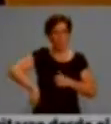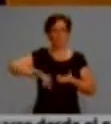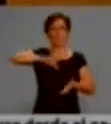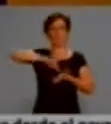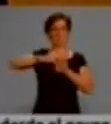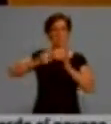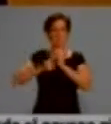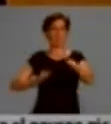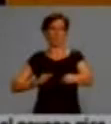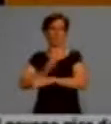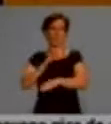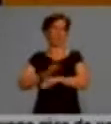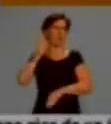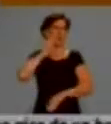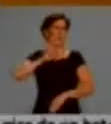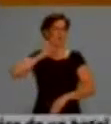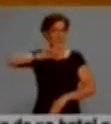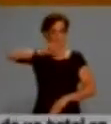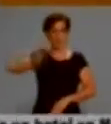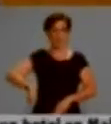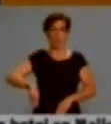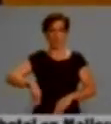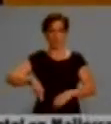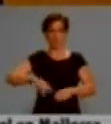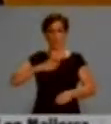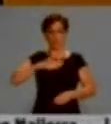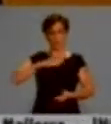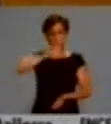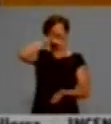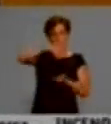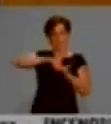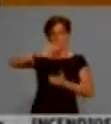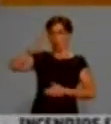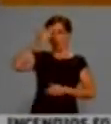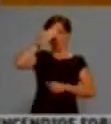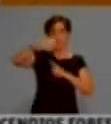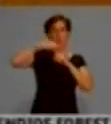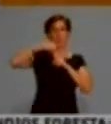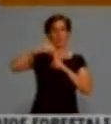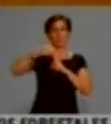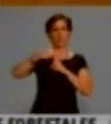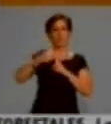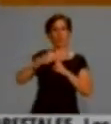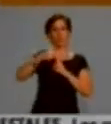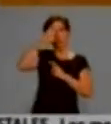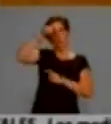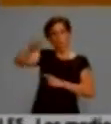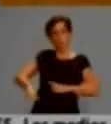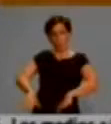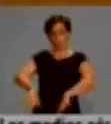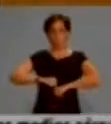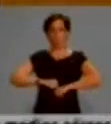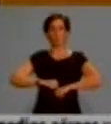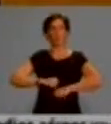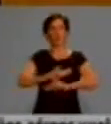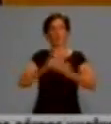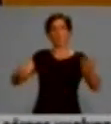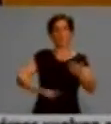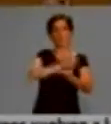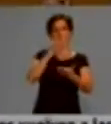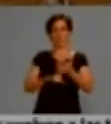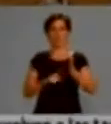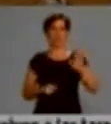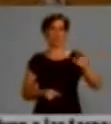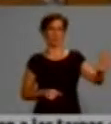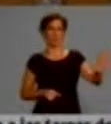ilegal orquestada desde la sede central por un hombre de su máxima confianza, señor Rajoy. Un sistema